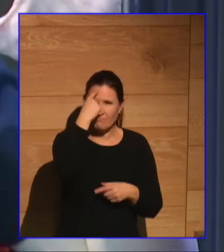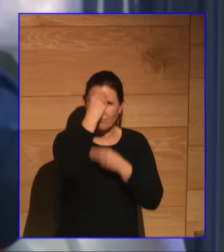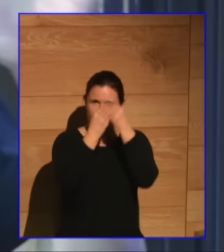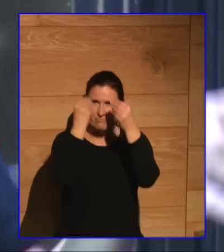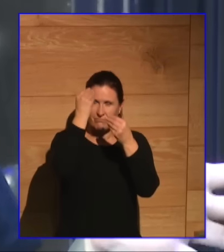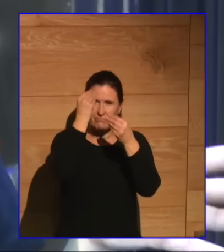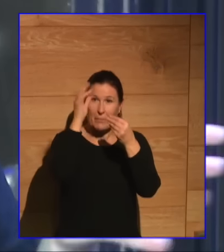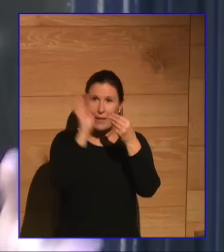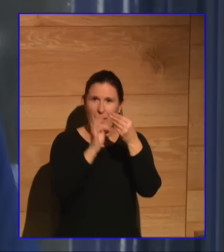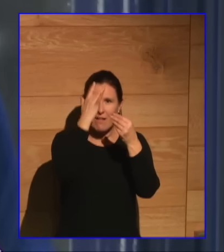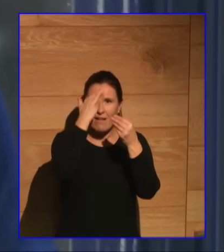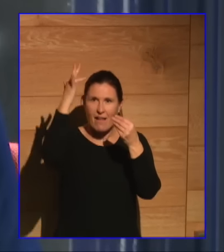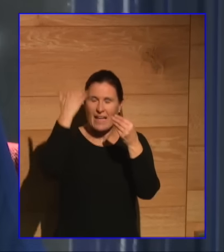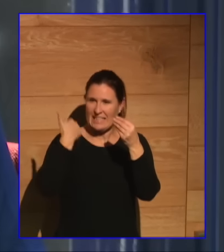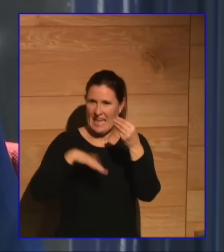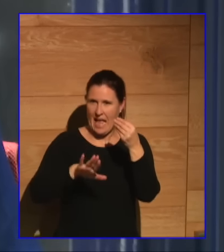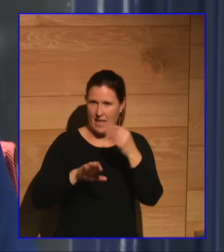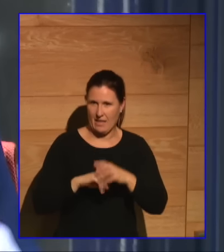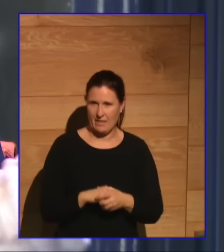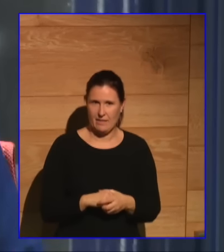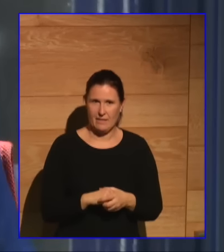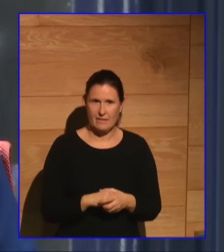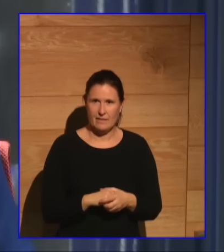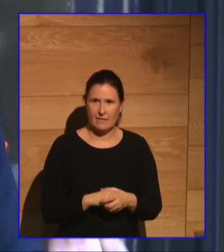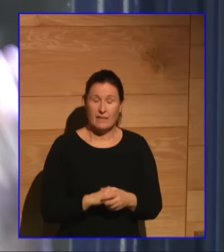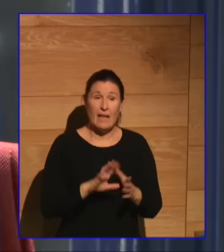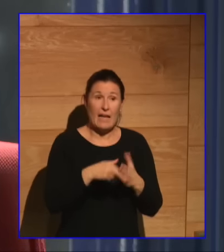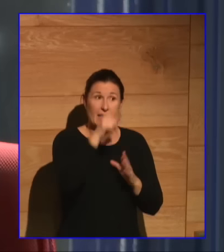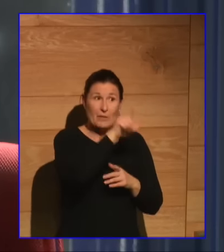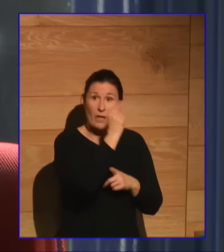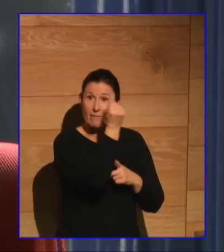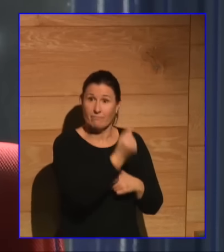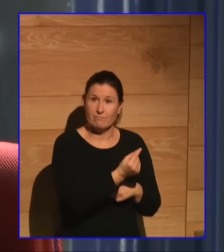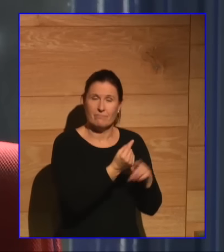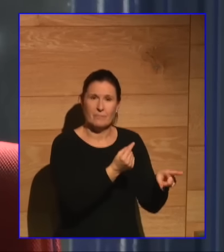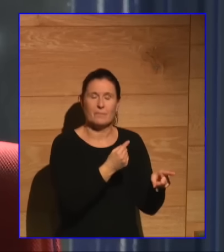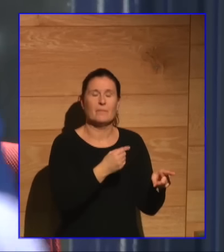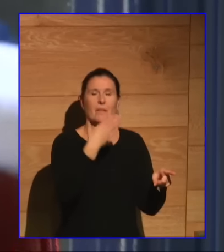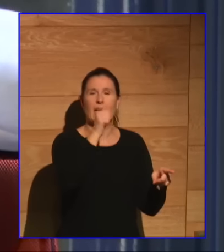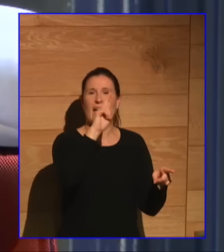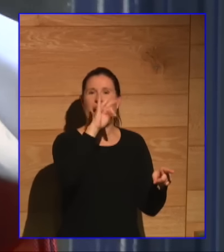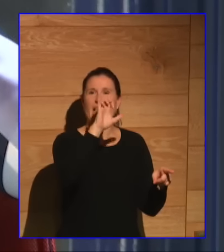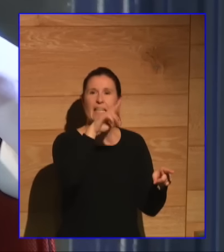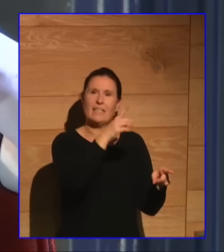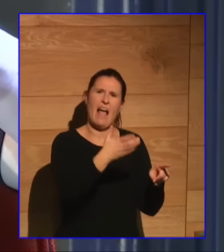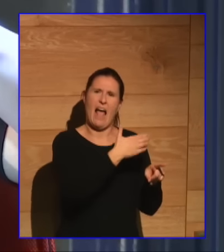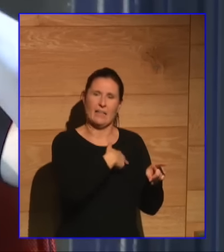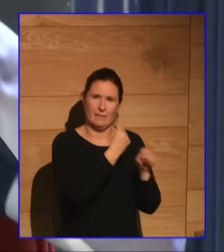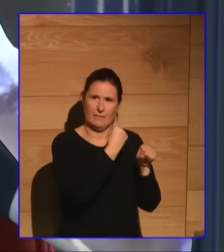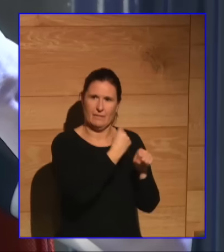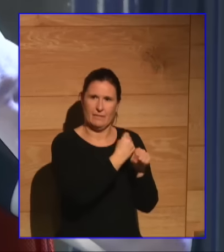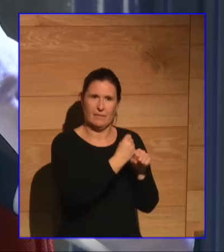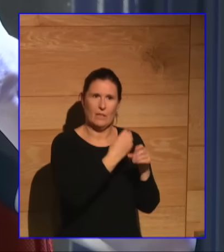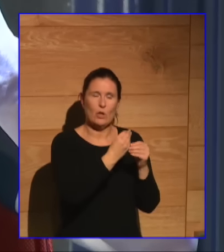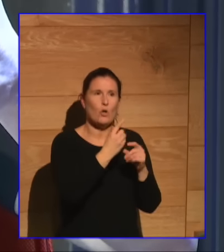la película, hasta tal punto que con el diseñador, que era Rick Carter, él había trabajado en